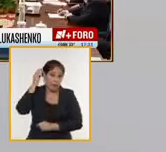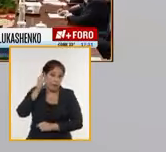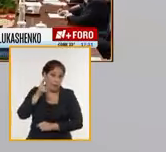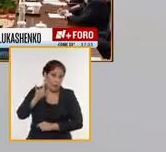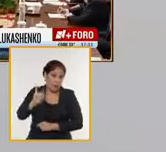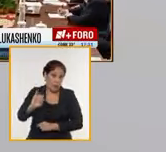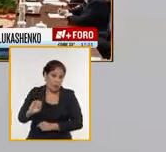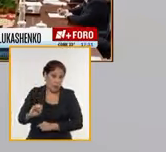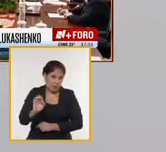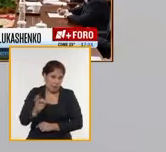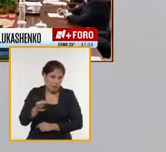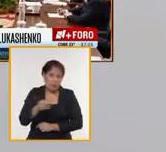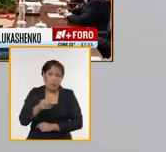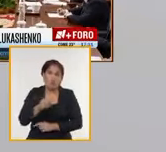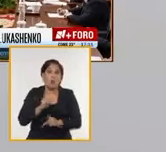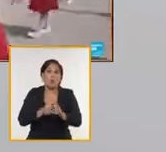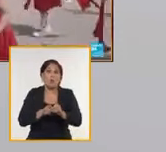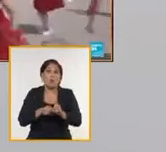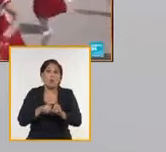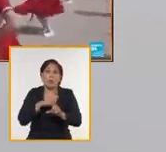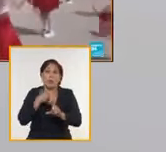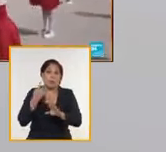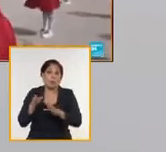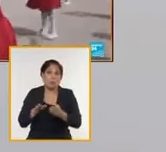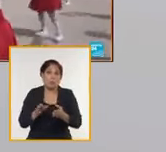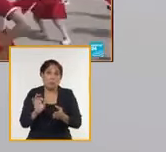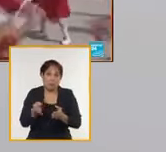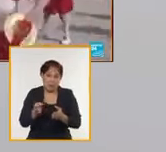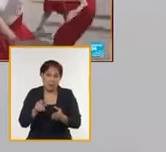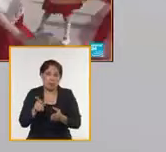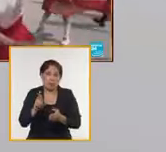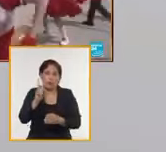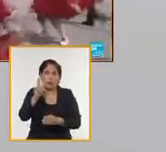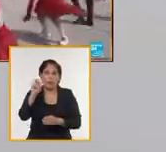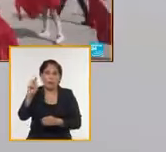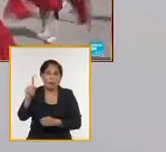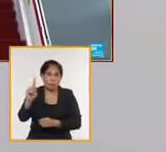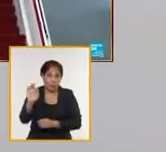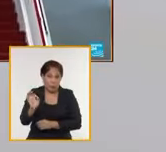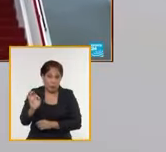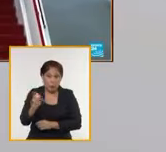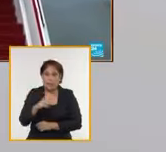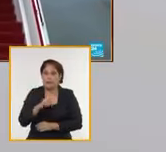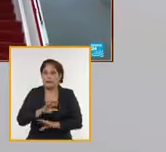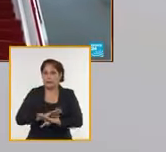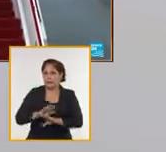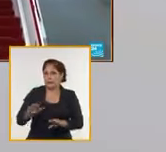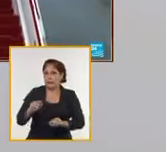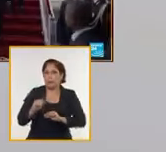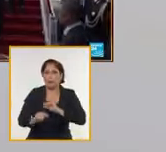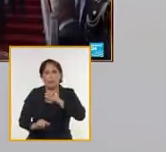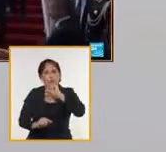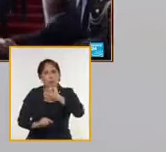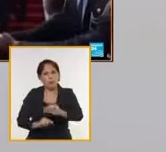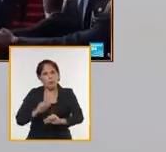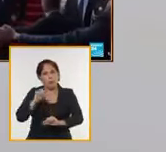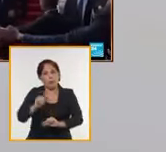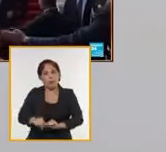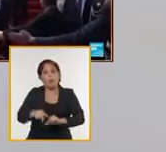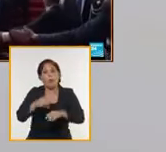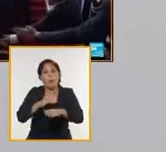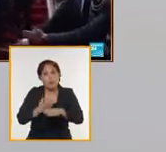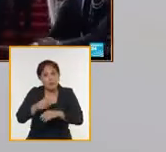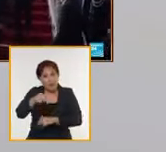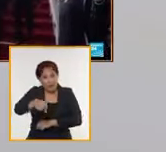momento. Ahora, en el 2001 ya da evolución a lo que es a